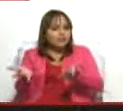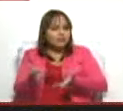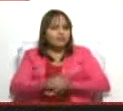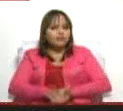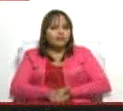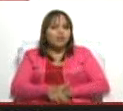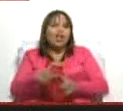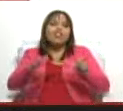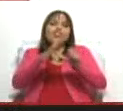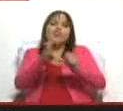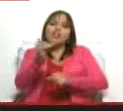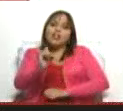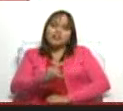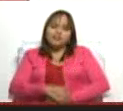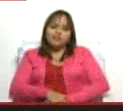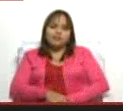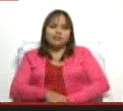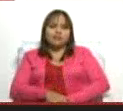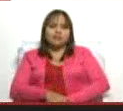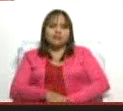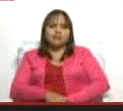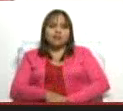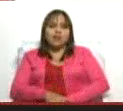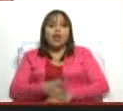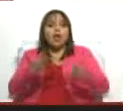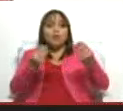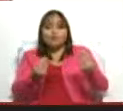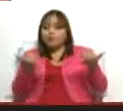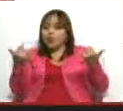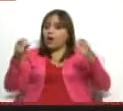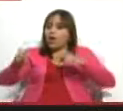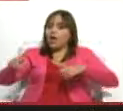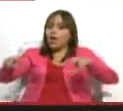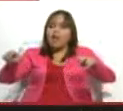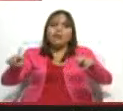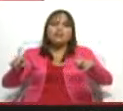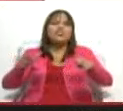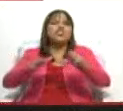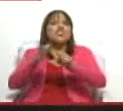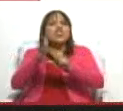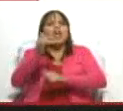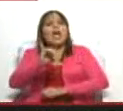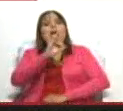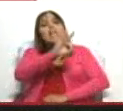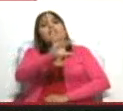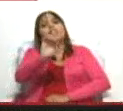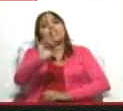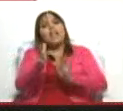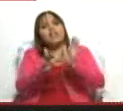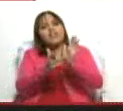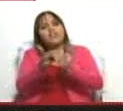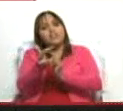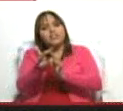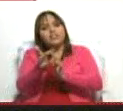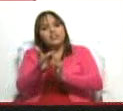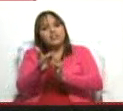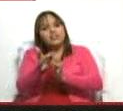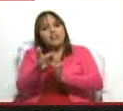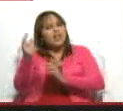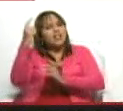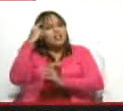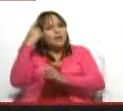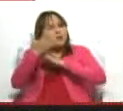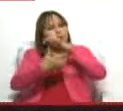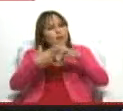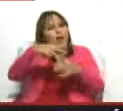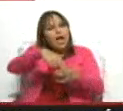¿Dónde estaban el 11 de abril? Muchos de los que estaban en el diálogo, ¿dónde estaban el 30 de abril cuando lo de Altamira?